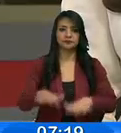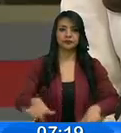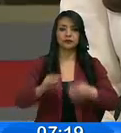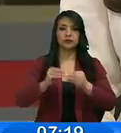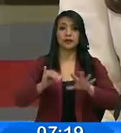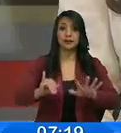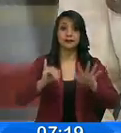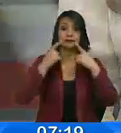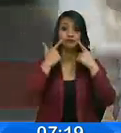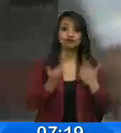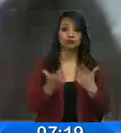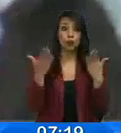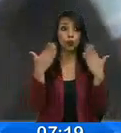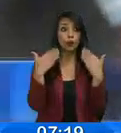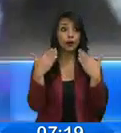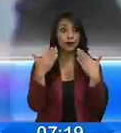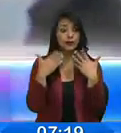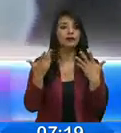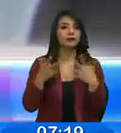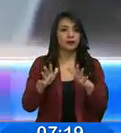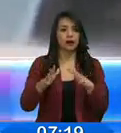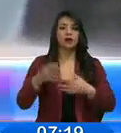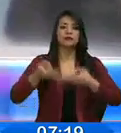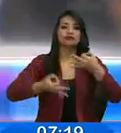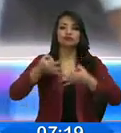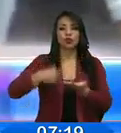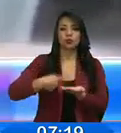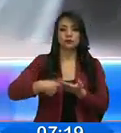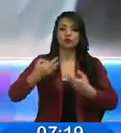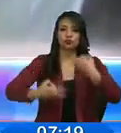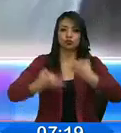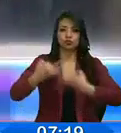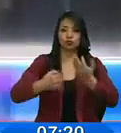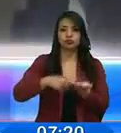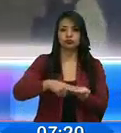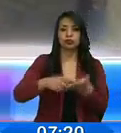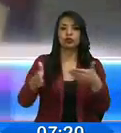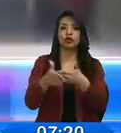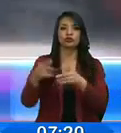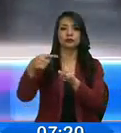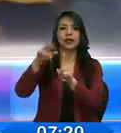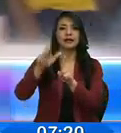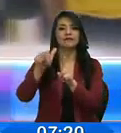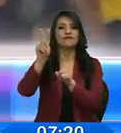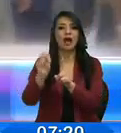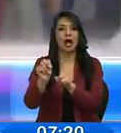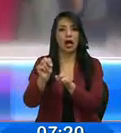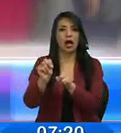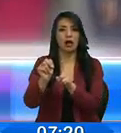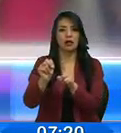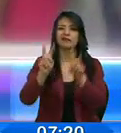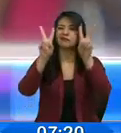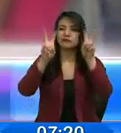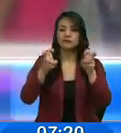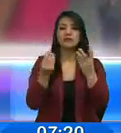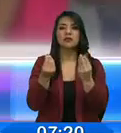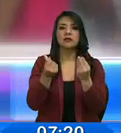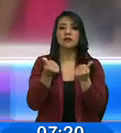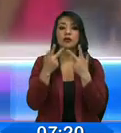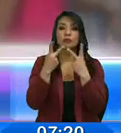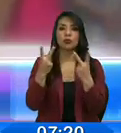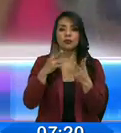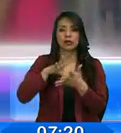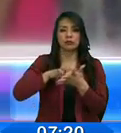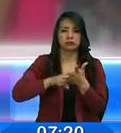de la Fiscalía en Guayaquil se procedió con la audiencia de juzgamiento en contra de Iván Espinel por el presunto delito de peculado. El